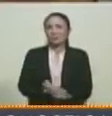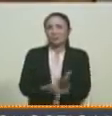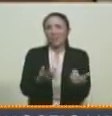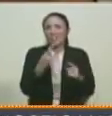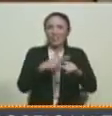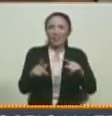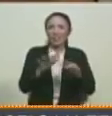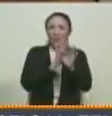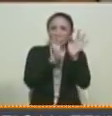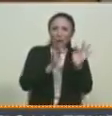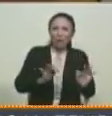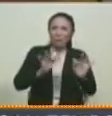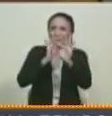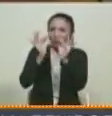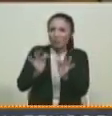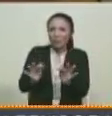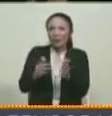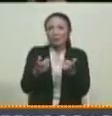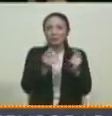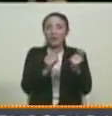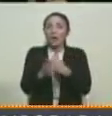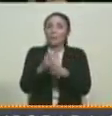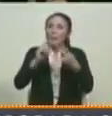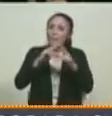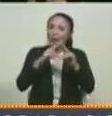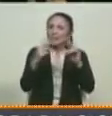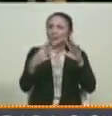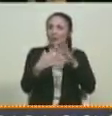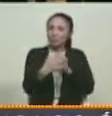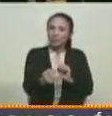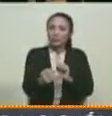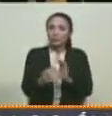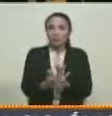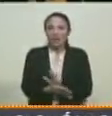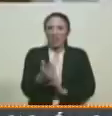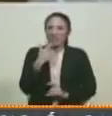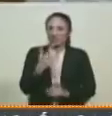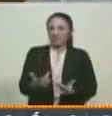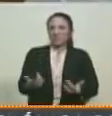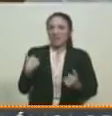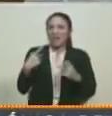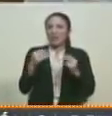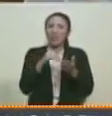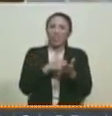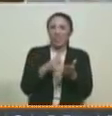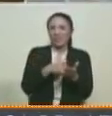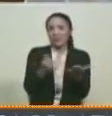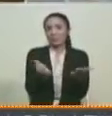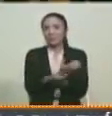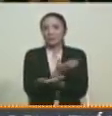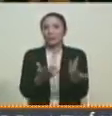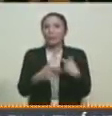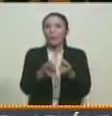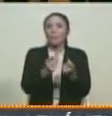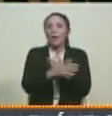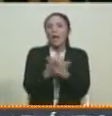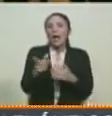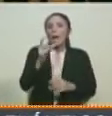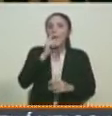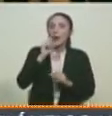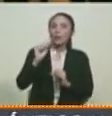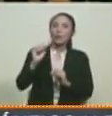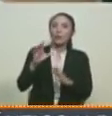generosas para buscar la paz y el entendimiento, es una expresión de debilidad. No, Maduro